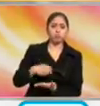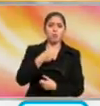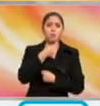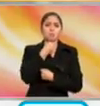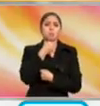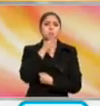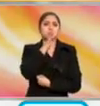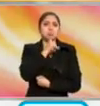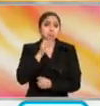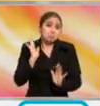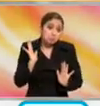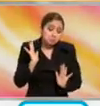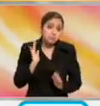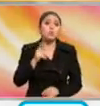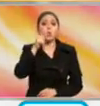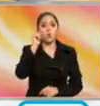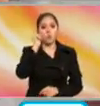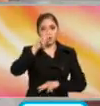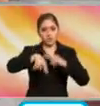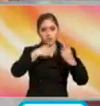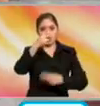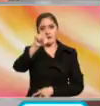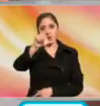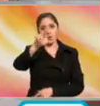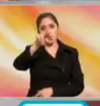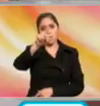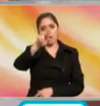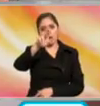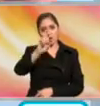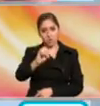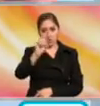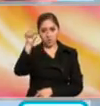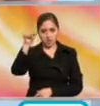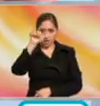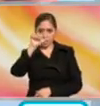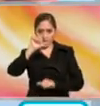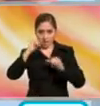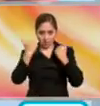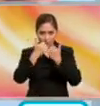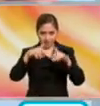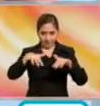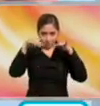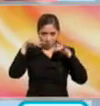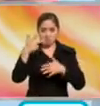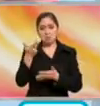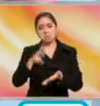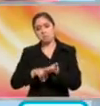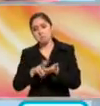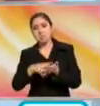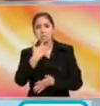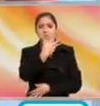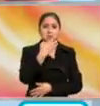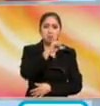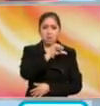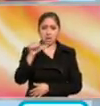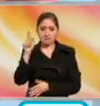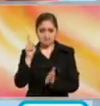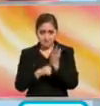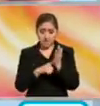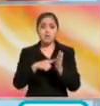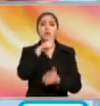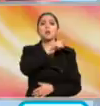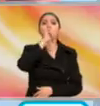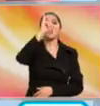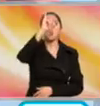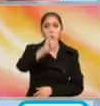cantante. Entonces, véanlo, está en el lunario del Auditorio Nacional. Los precios son de 500 a 1000 pesos. Está los